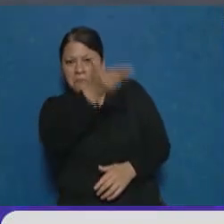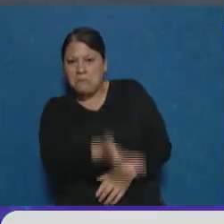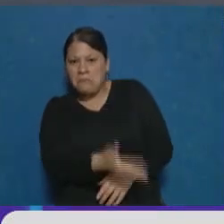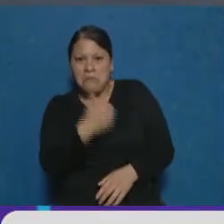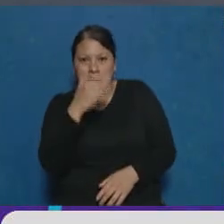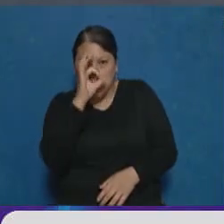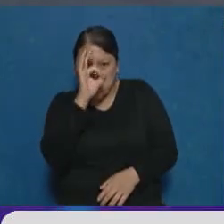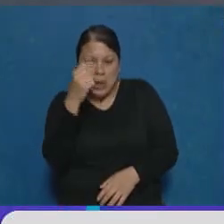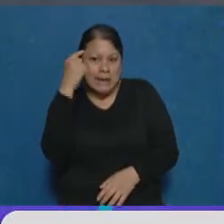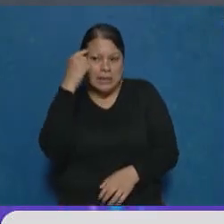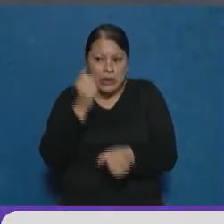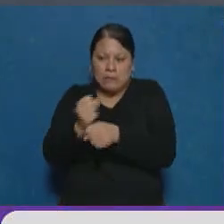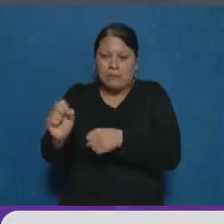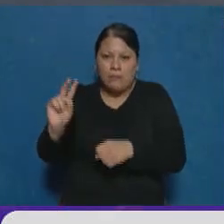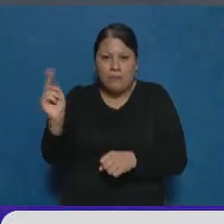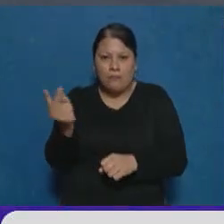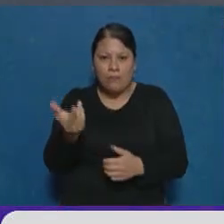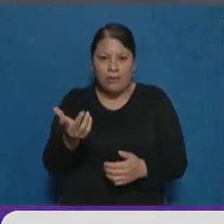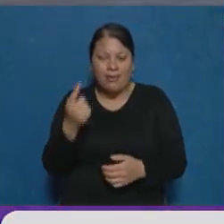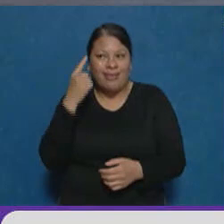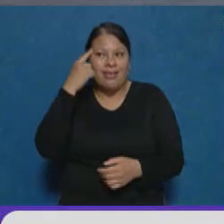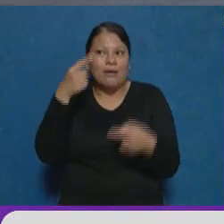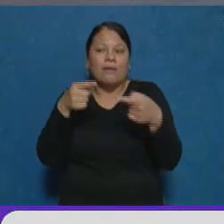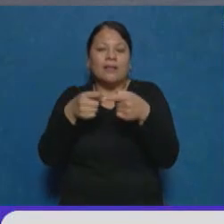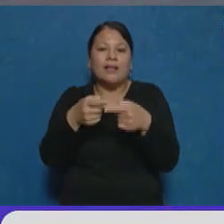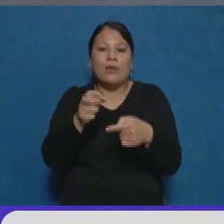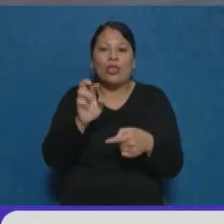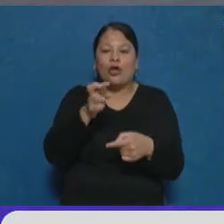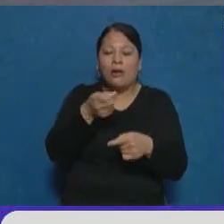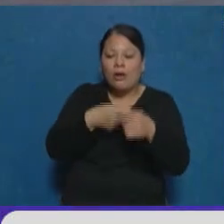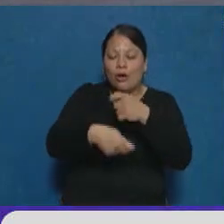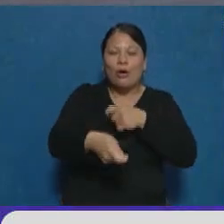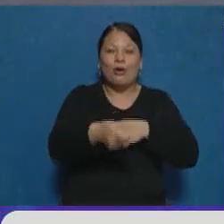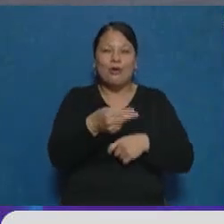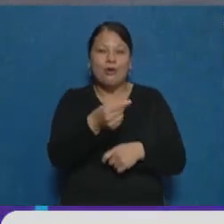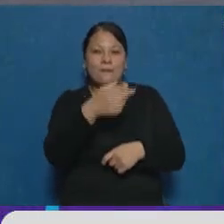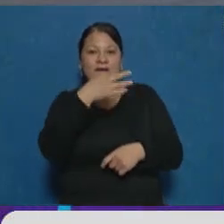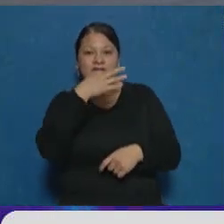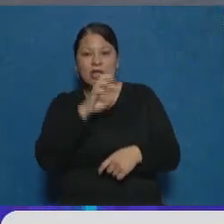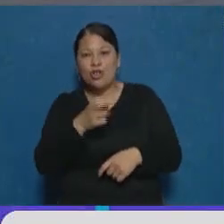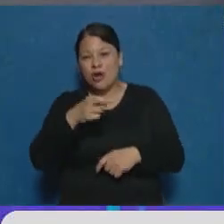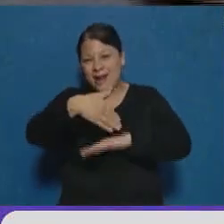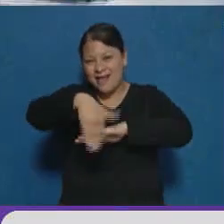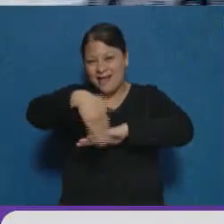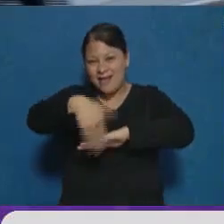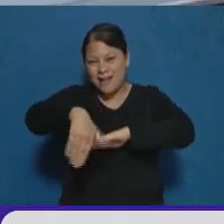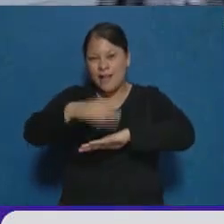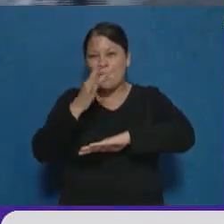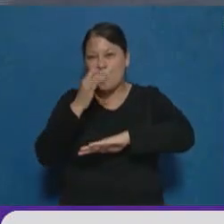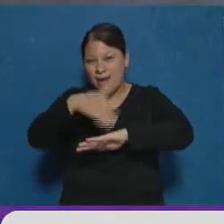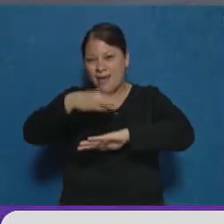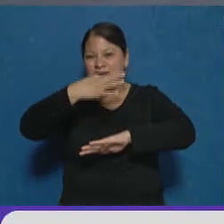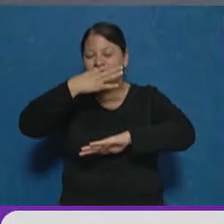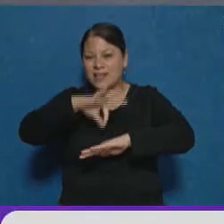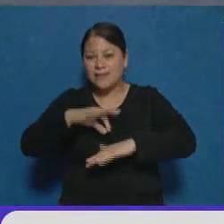iba a ocurrir luego. La idea era hacer una transacción de compra-venta de dólar blue, y en ese marco es